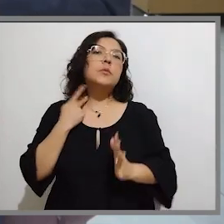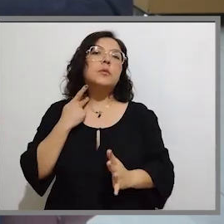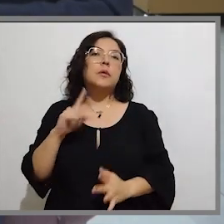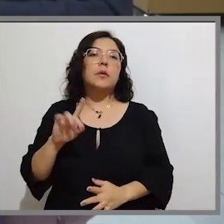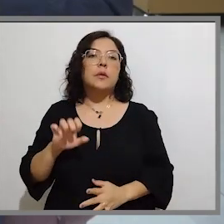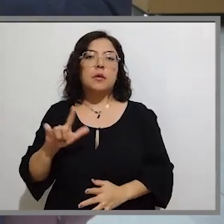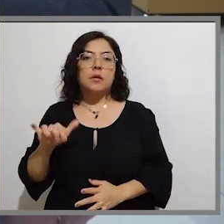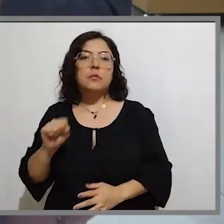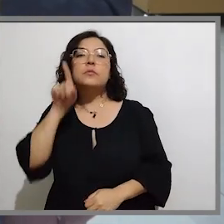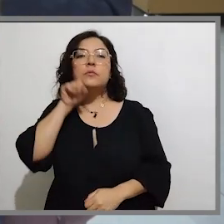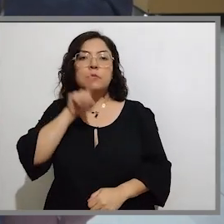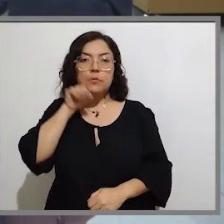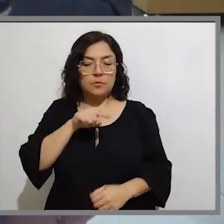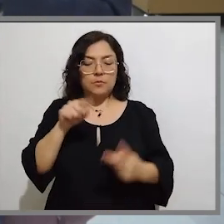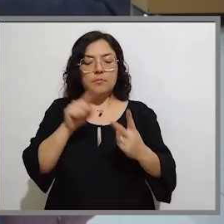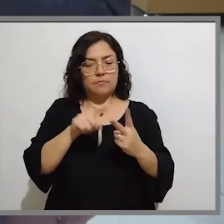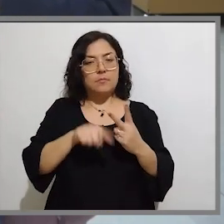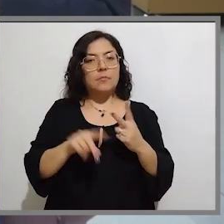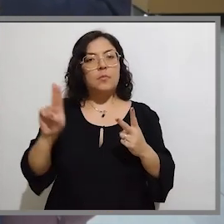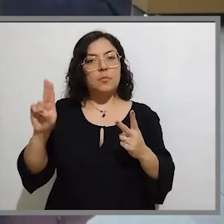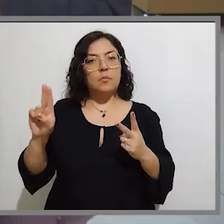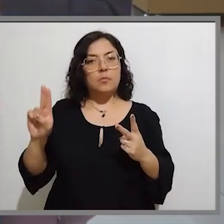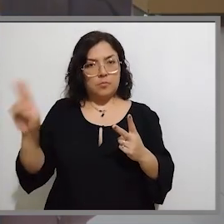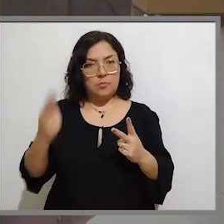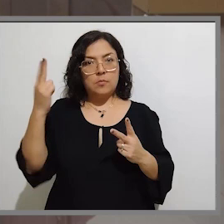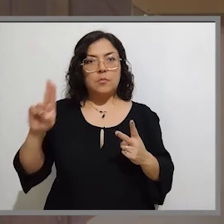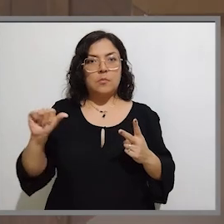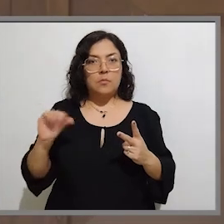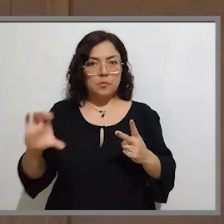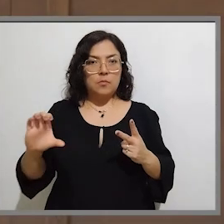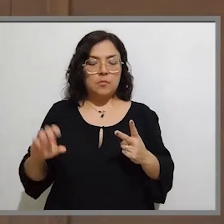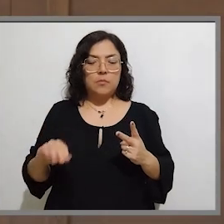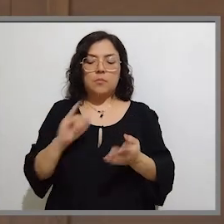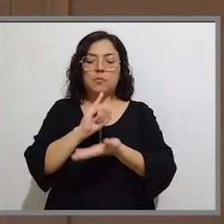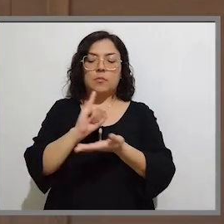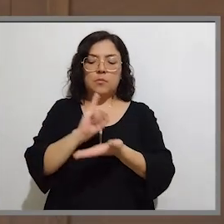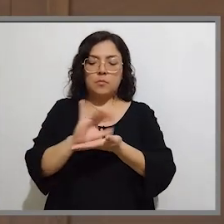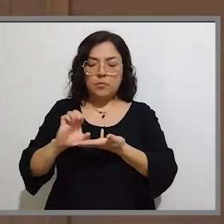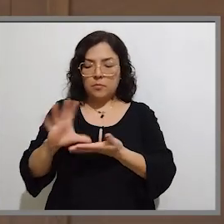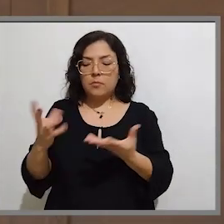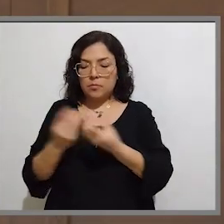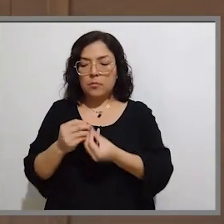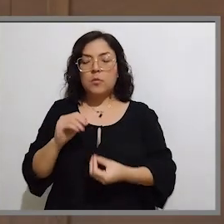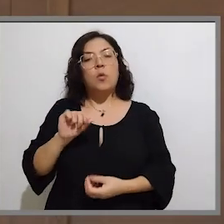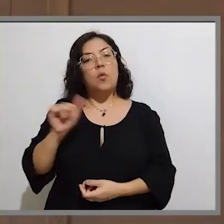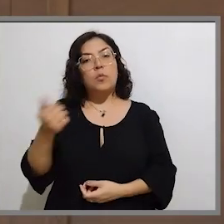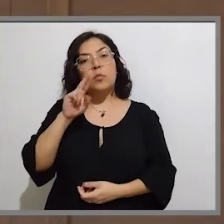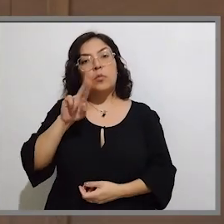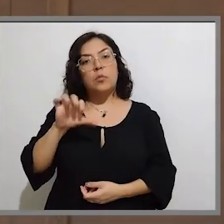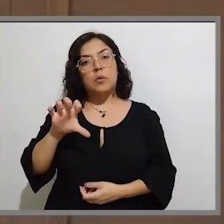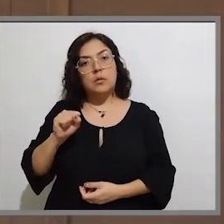muy interesante, como ya lo mencioné, coeditado por la Universidad Autónoma de Coahuila, el Instituto Electoral de Coahuila y la Cátedra